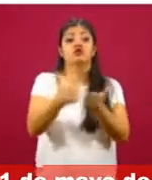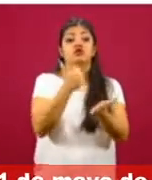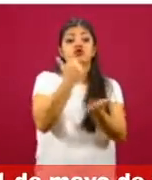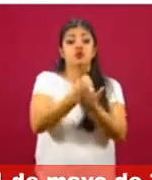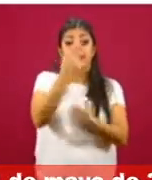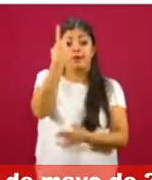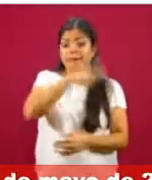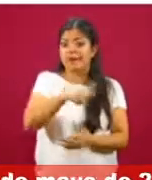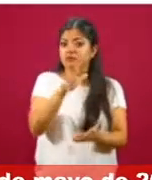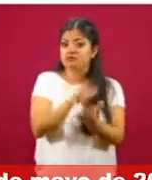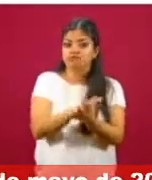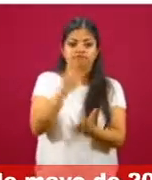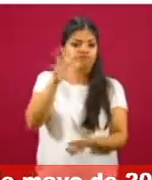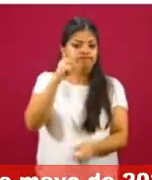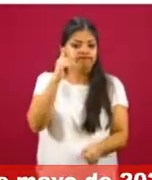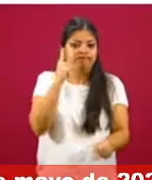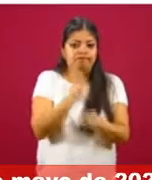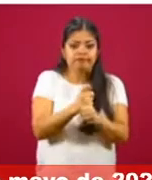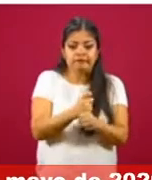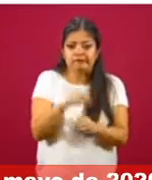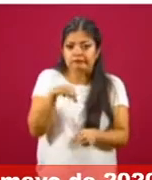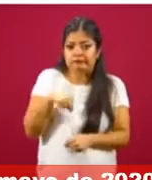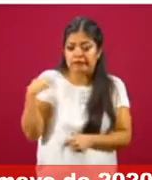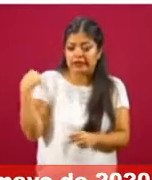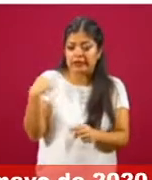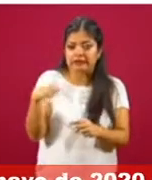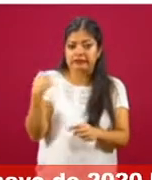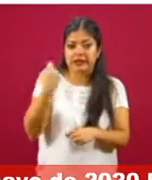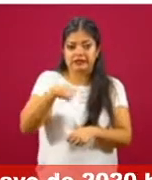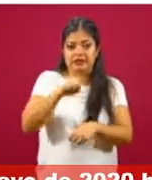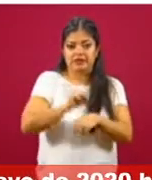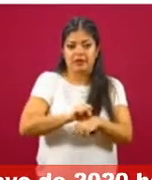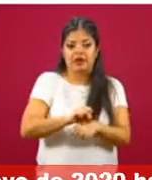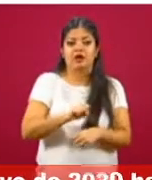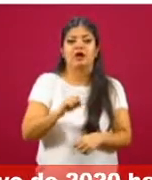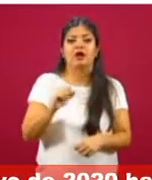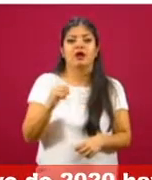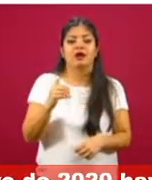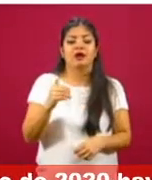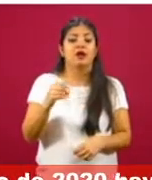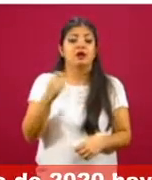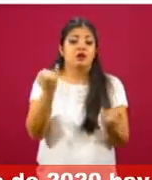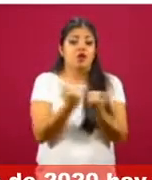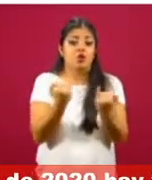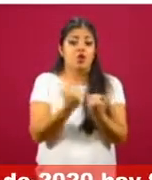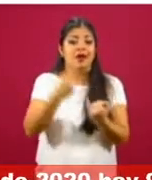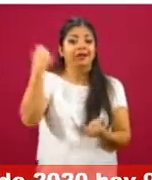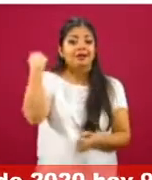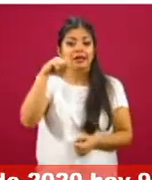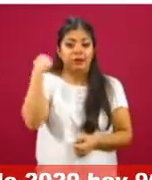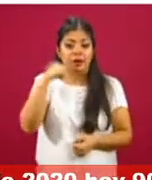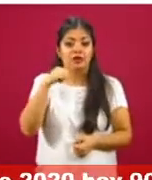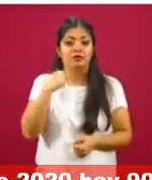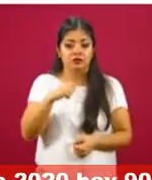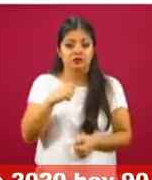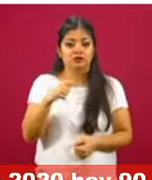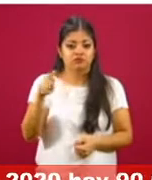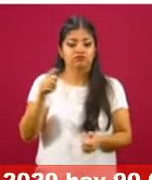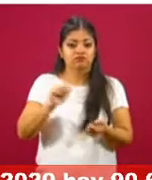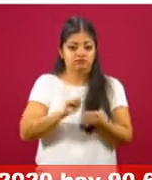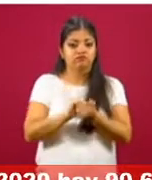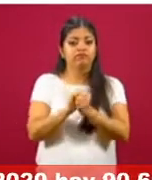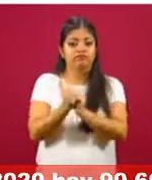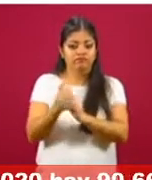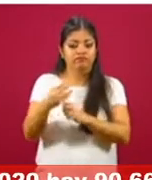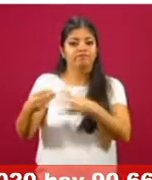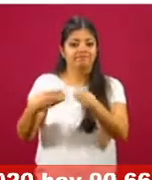México tiene mayor incidencia en esta semana comparado con la quincena reciente. Lo mismo Tabasco tiene mucha mayor incidencia